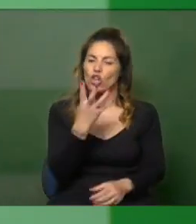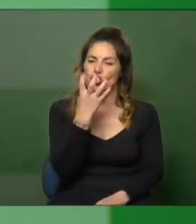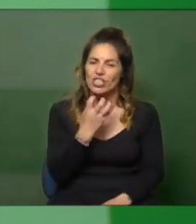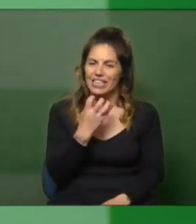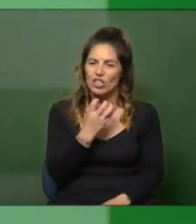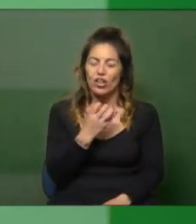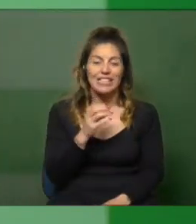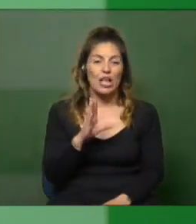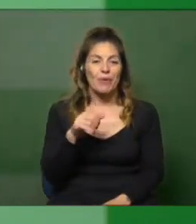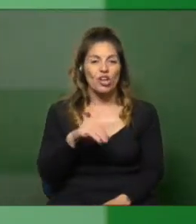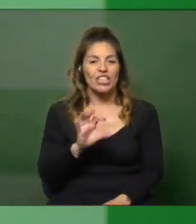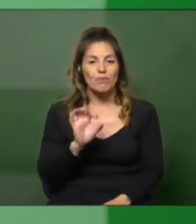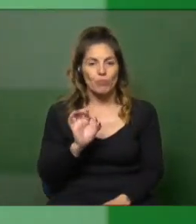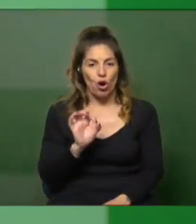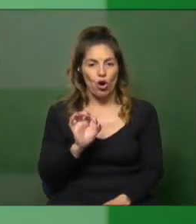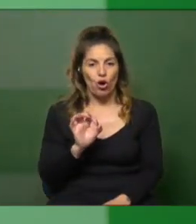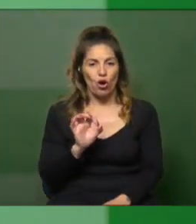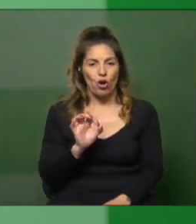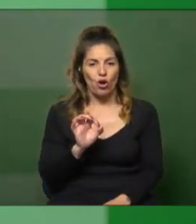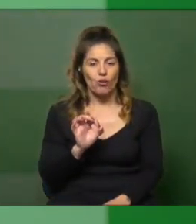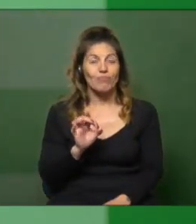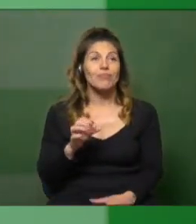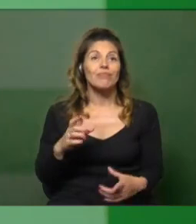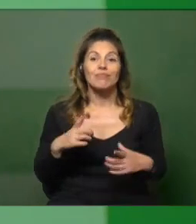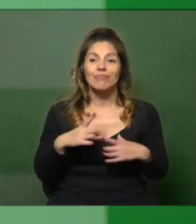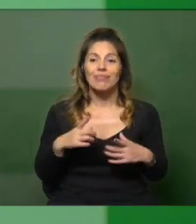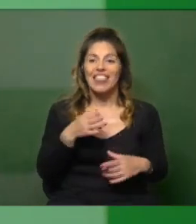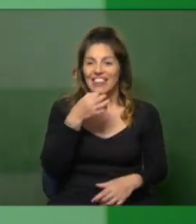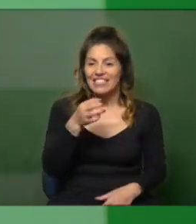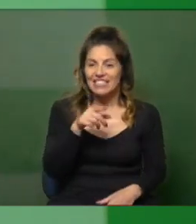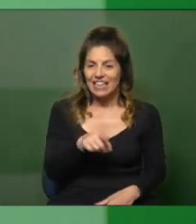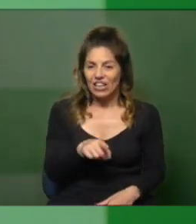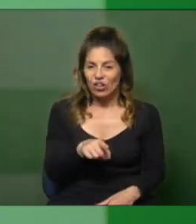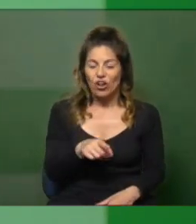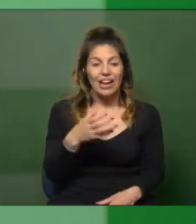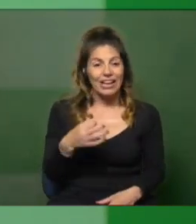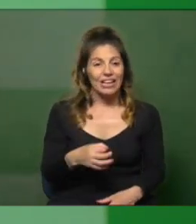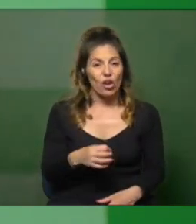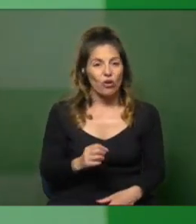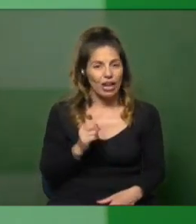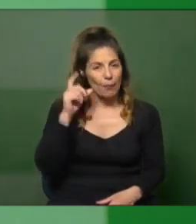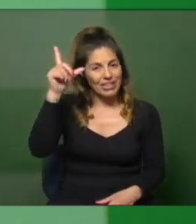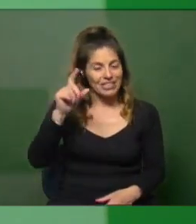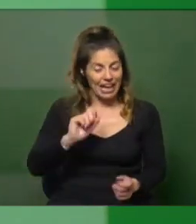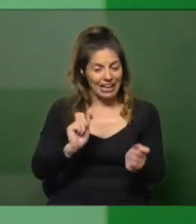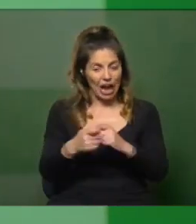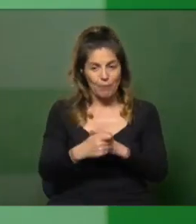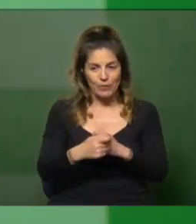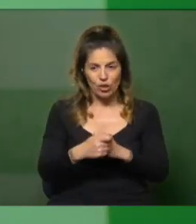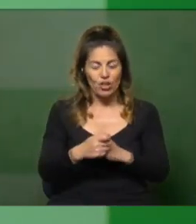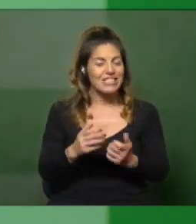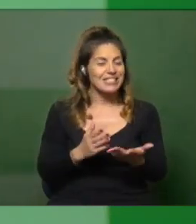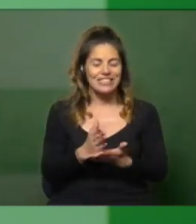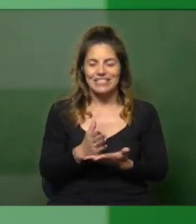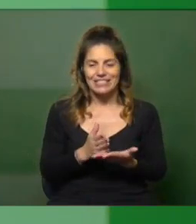que es el peronismo el peronismo me quedé pendiente de dar decir algo sobre eso creo que tiene una gran capacidad de reconversión lo ha tenido